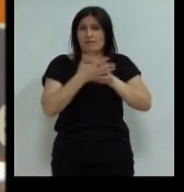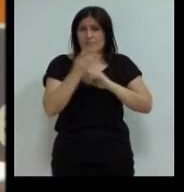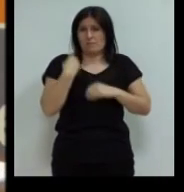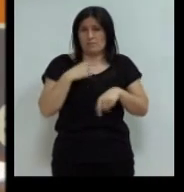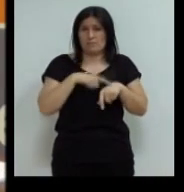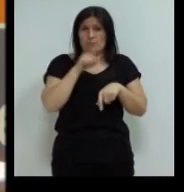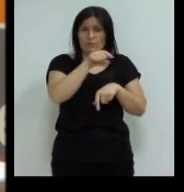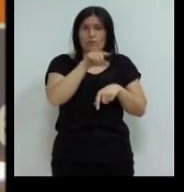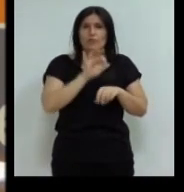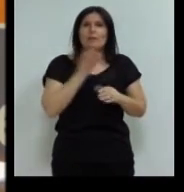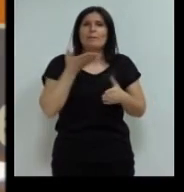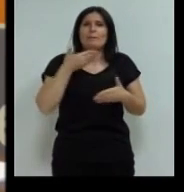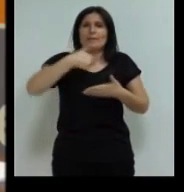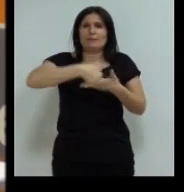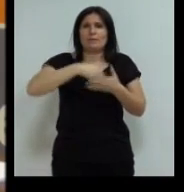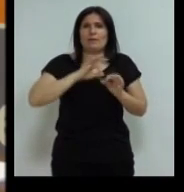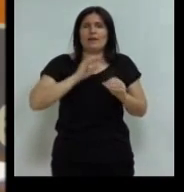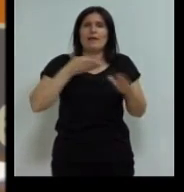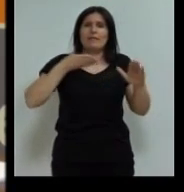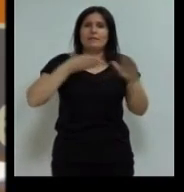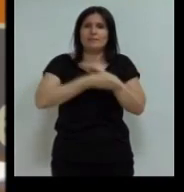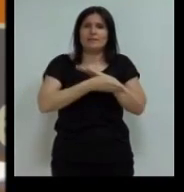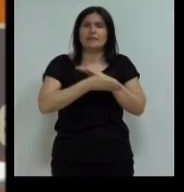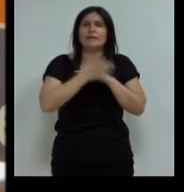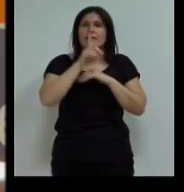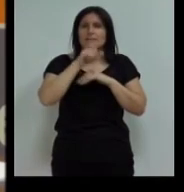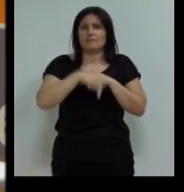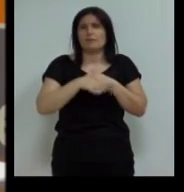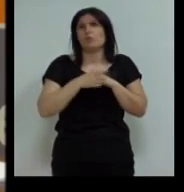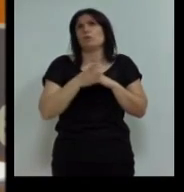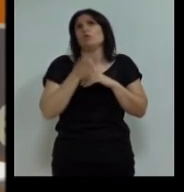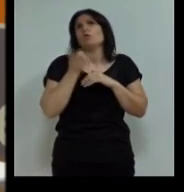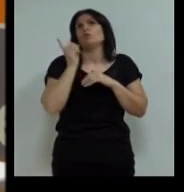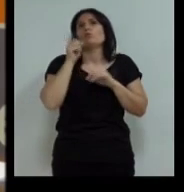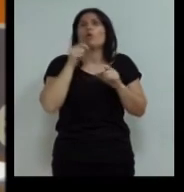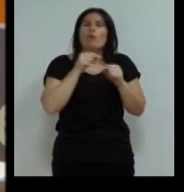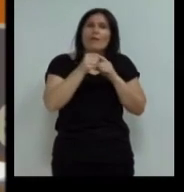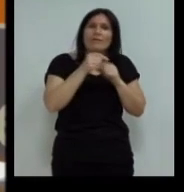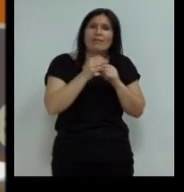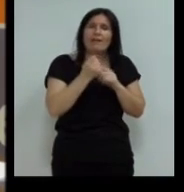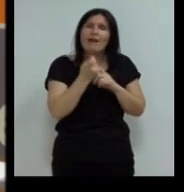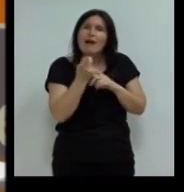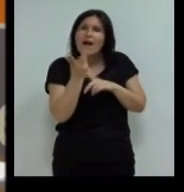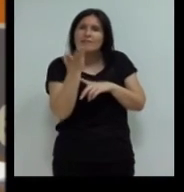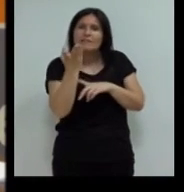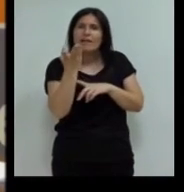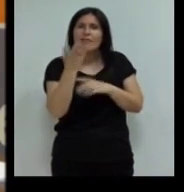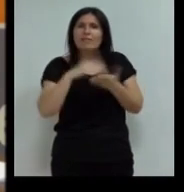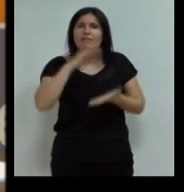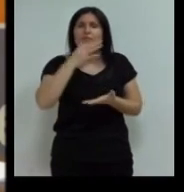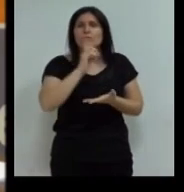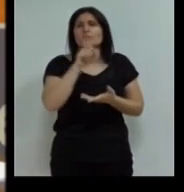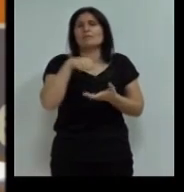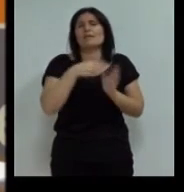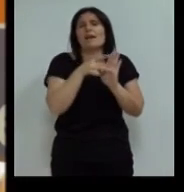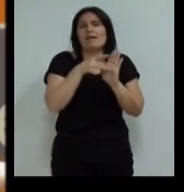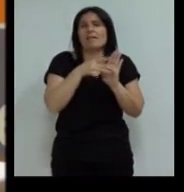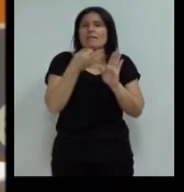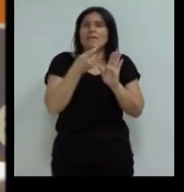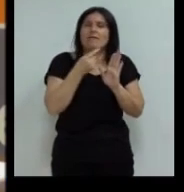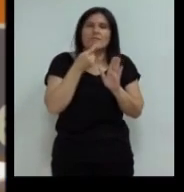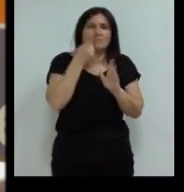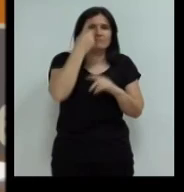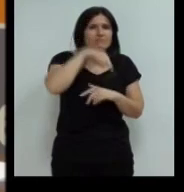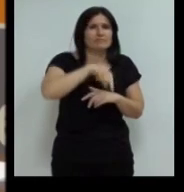como una petición para la CSIA, que también no solamente se mida la cantidad, sino también la calidad, ¿no? También